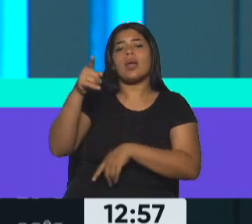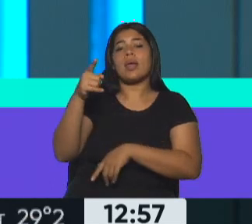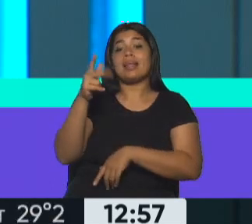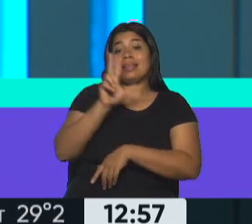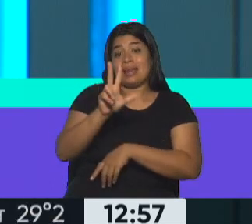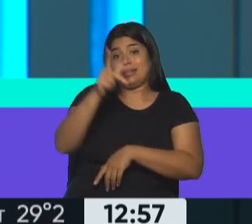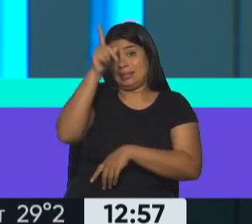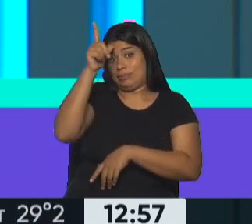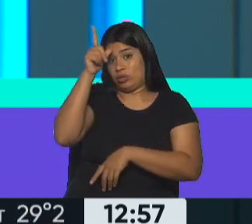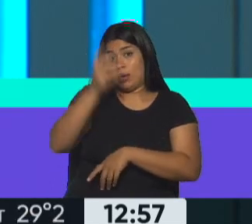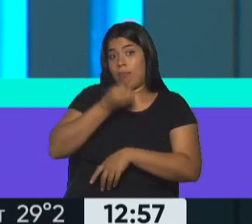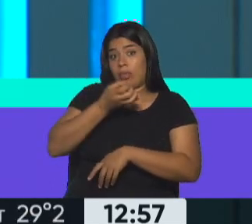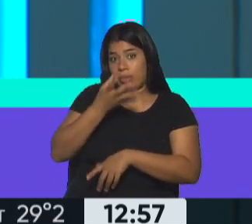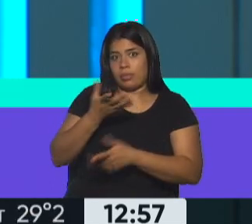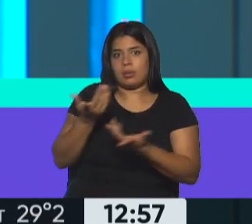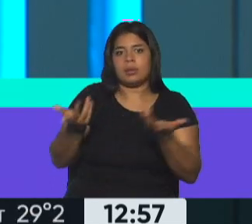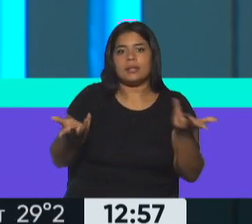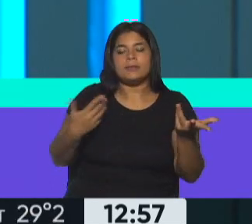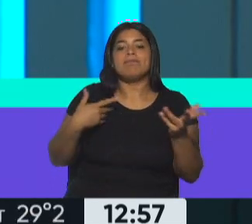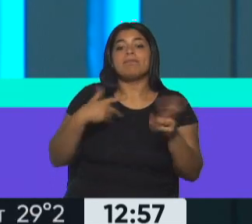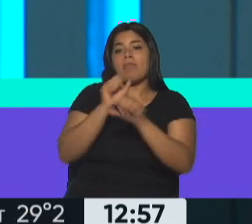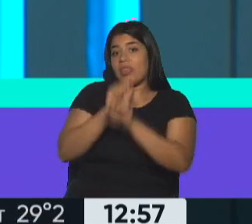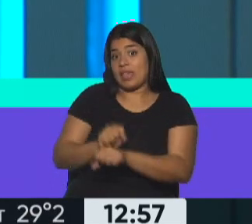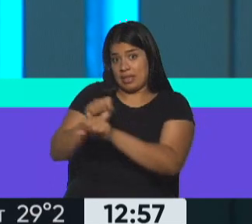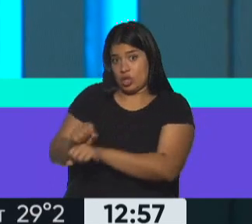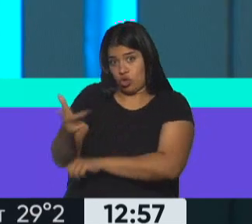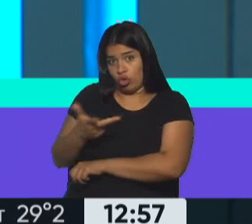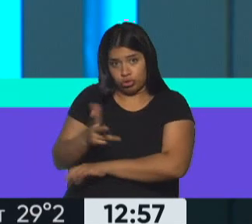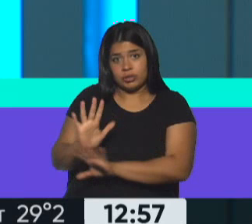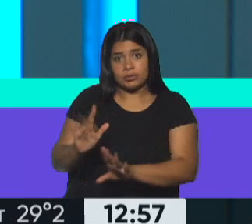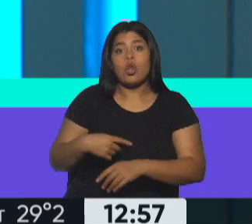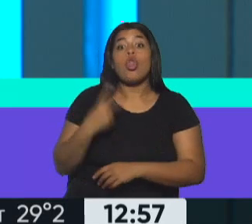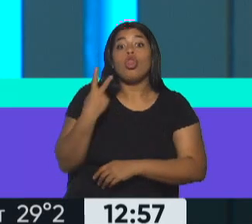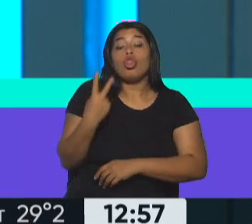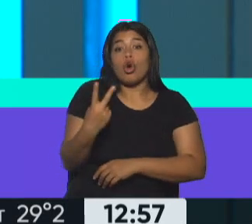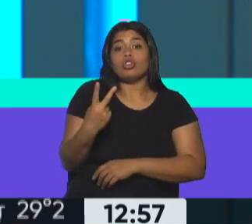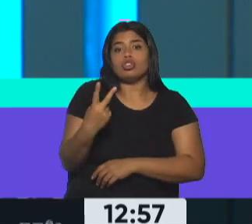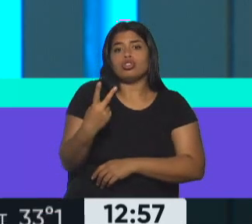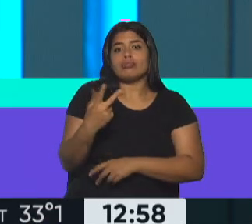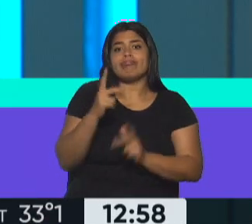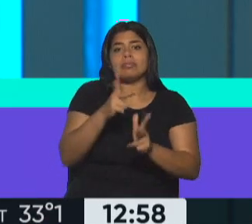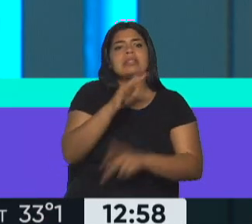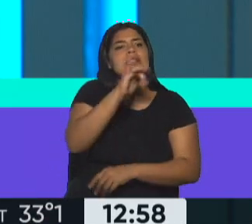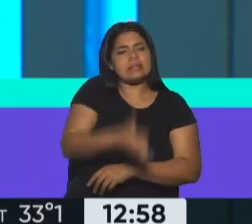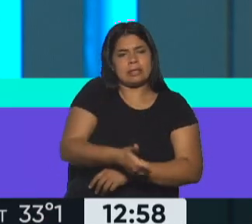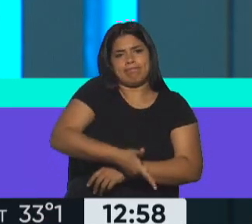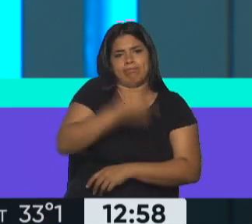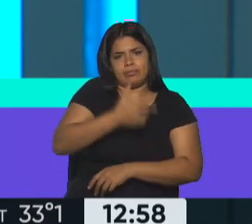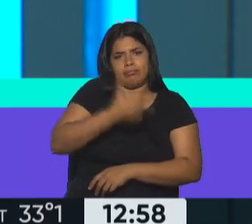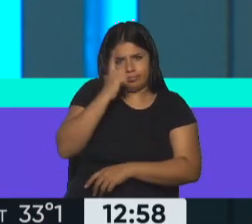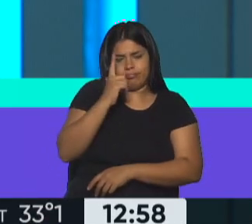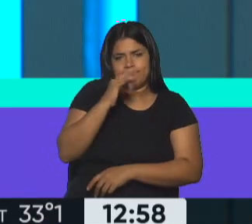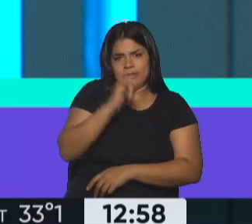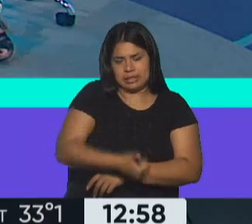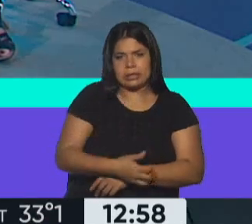que quedaron detenidos a disposición de la justicia en el marco de lo que sucedió dos de ellos admitieron haber disparado contra el automóvil en el que viven